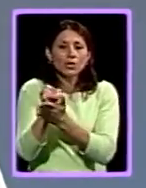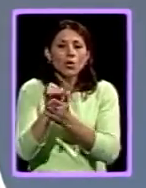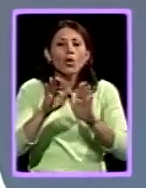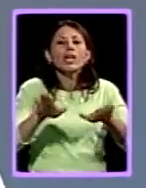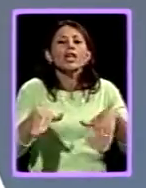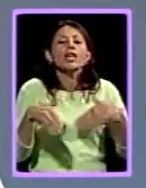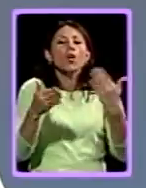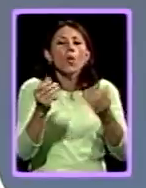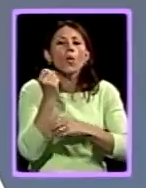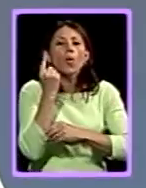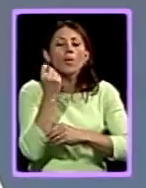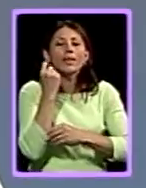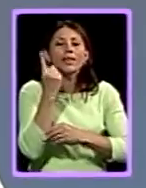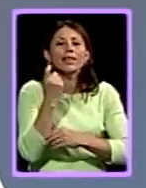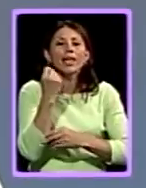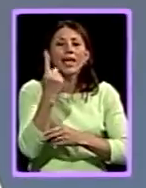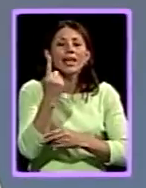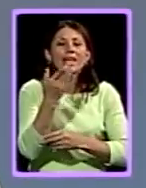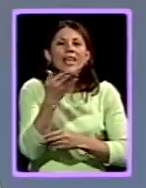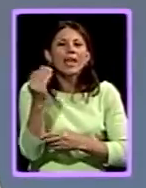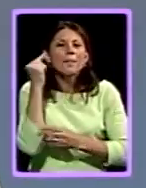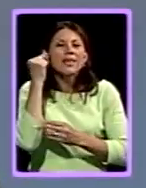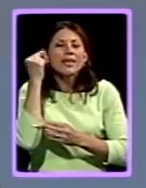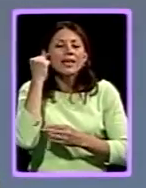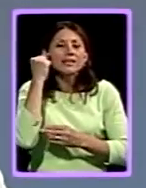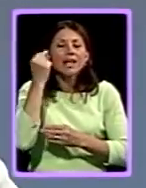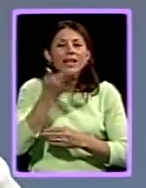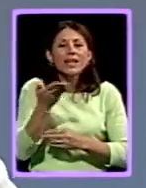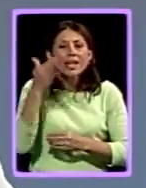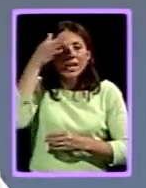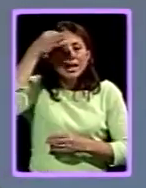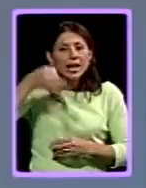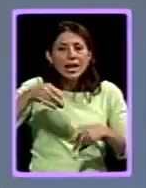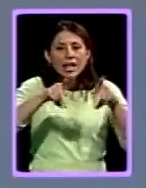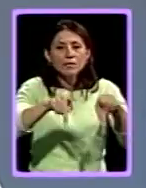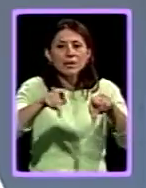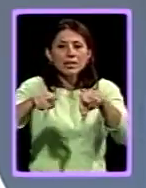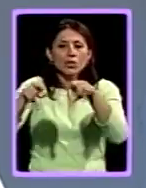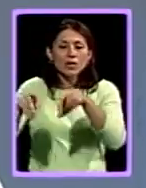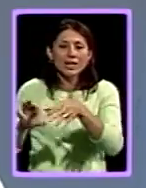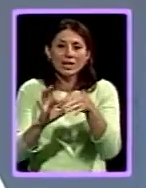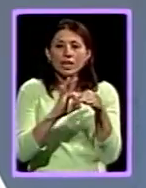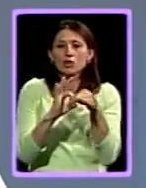comprendemos más lo que las personas están pensando y sintiendo respecto a todas las categorías.